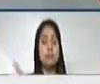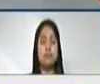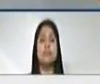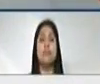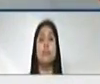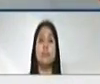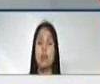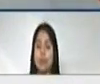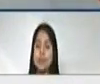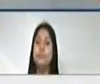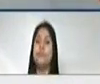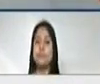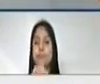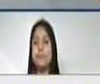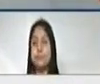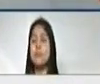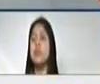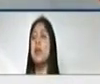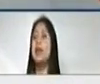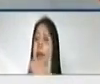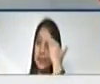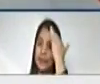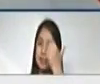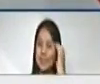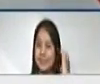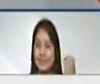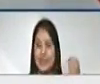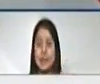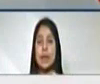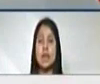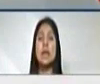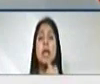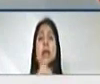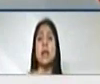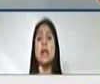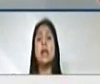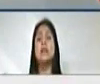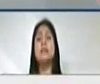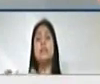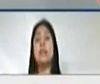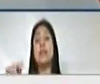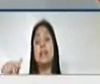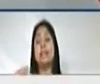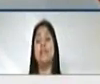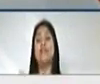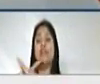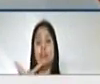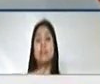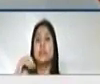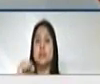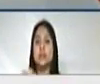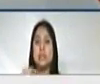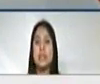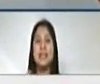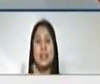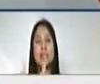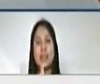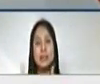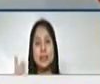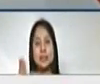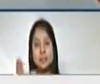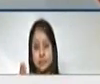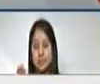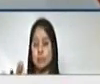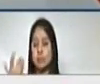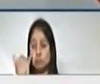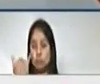inscribirse a través de la plataforma vacuna.gov.gt. Ahí es donde tienen que ingresar los datos. Hay que tomar en cuenta también en este caso, y